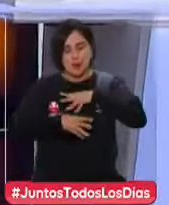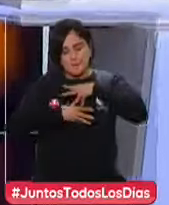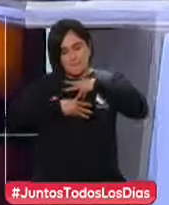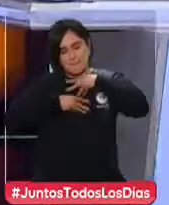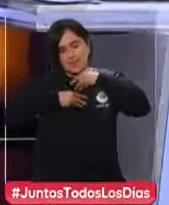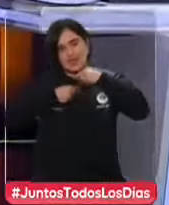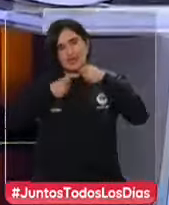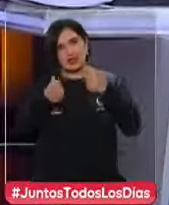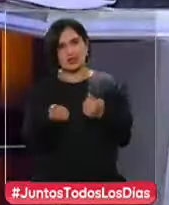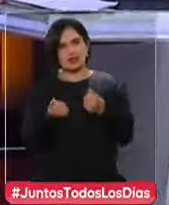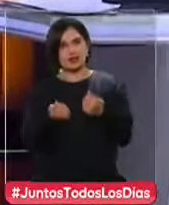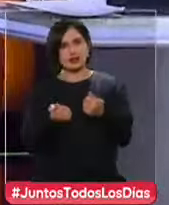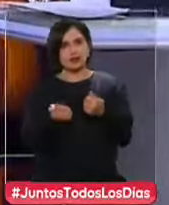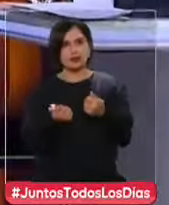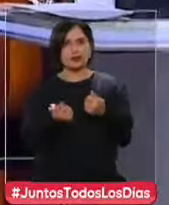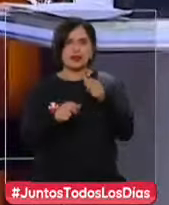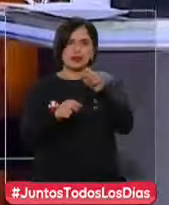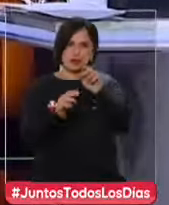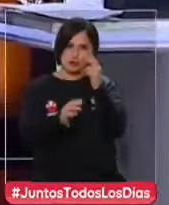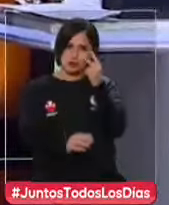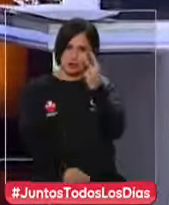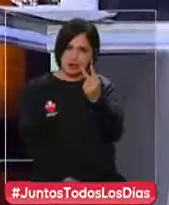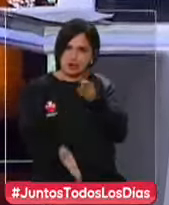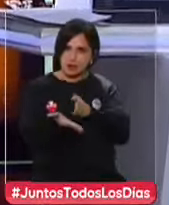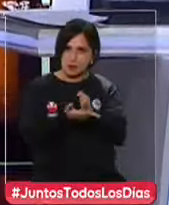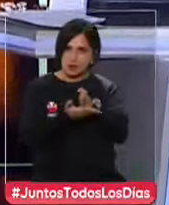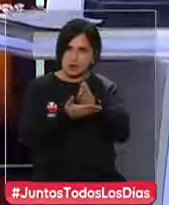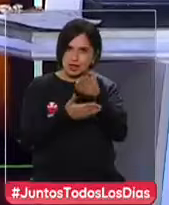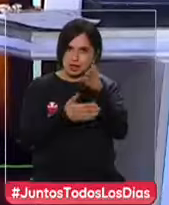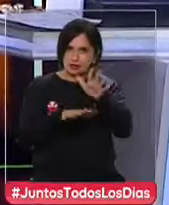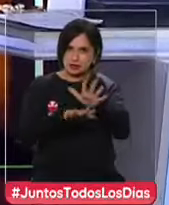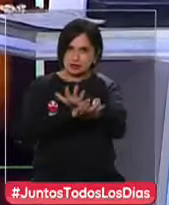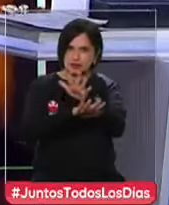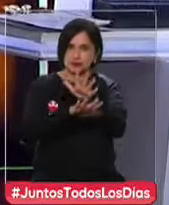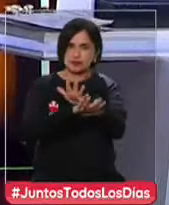alma. Siéntense en su casa, porque aquí comienza la función.